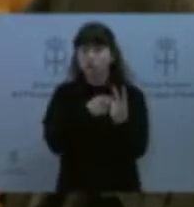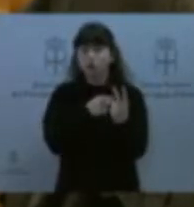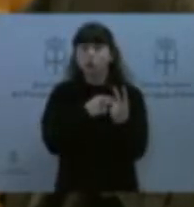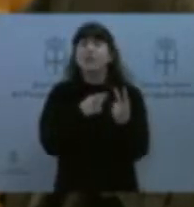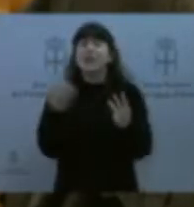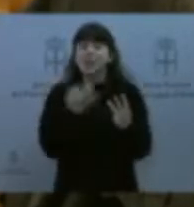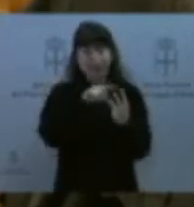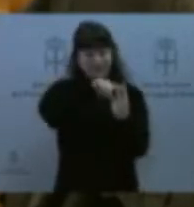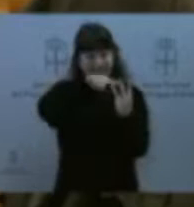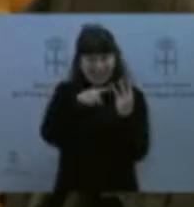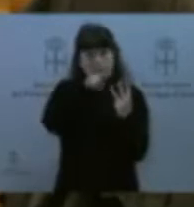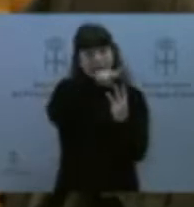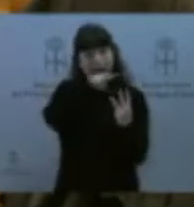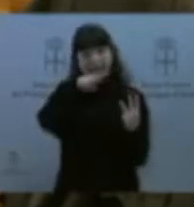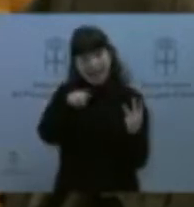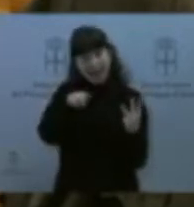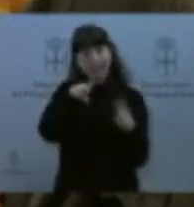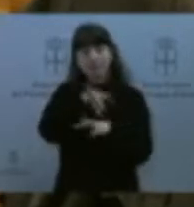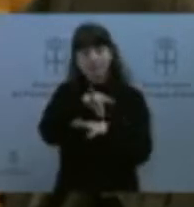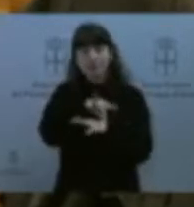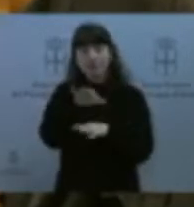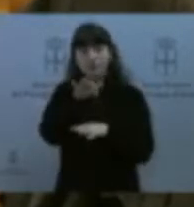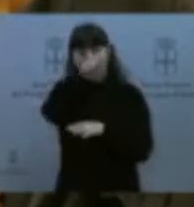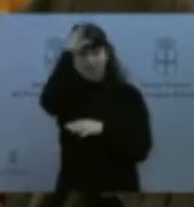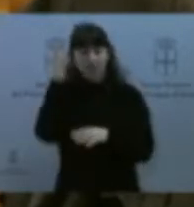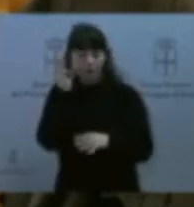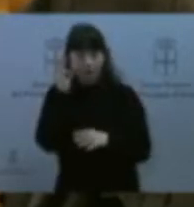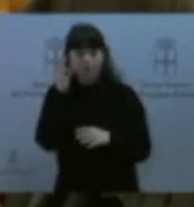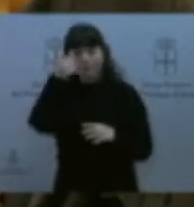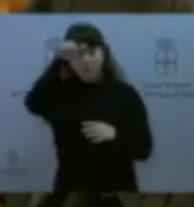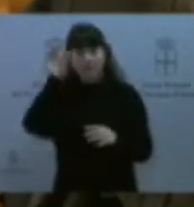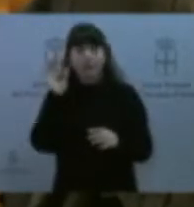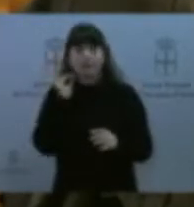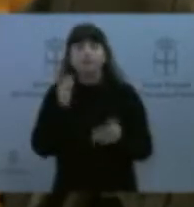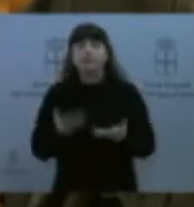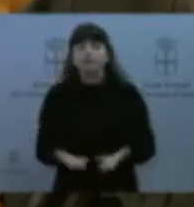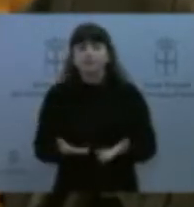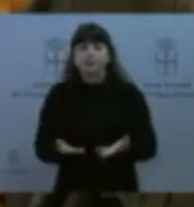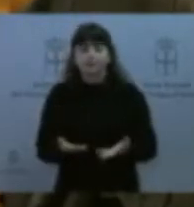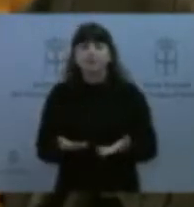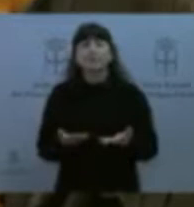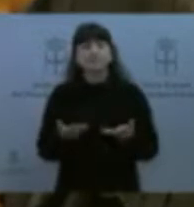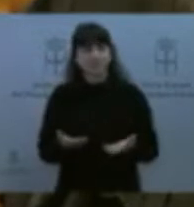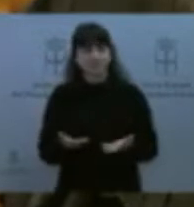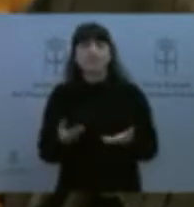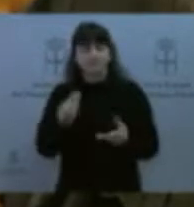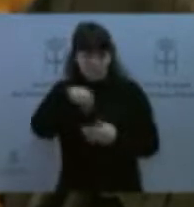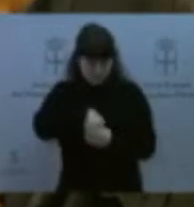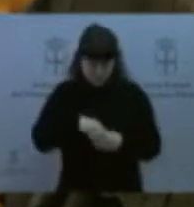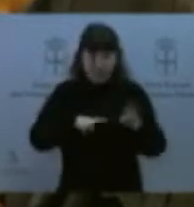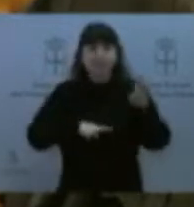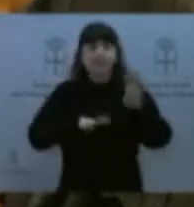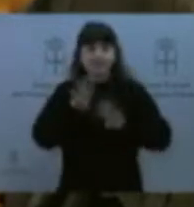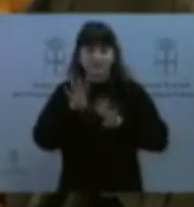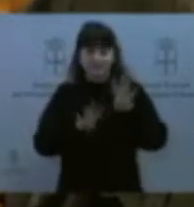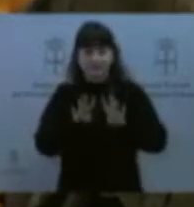de enfermería, que lle ni más ni menos que lo que tienen nas arriondas, que no entendemos por qué no aplica el modelo de las